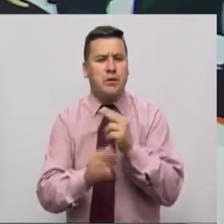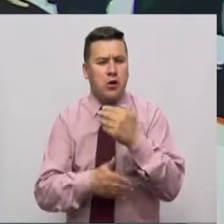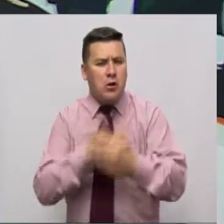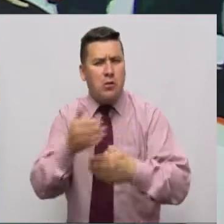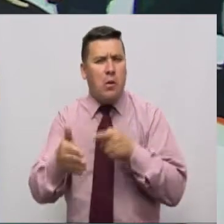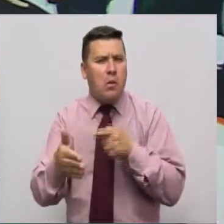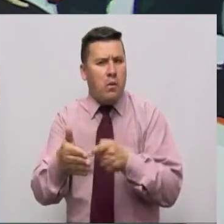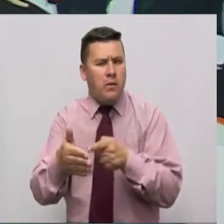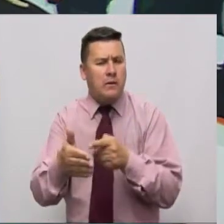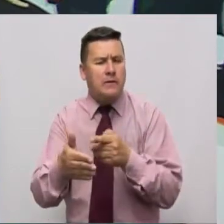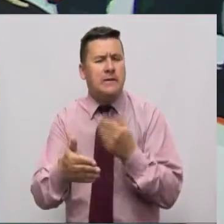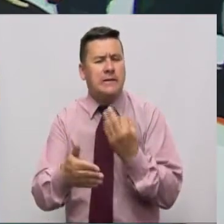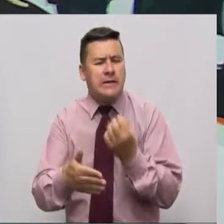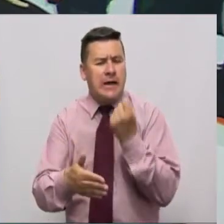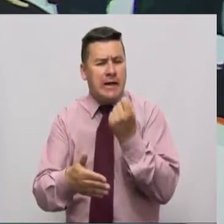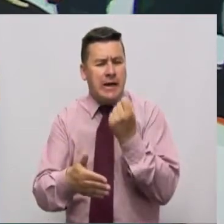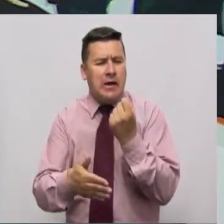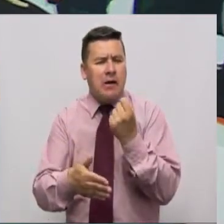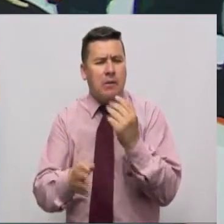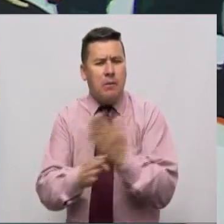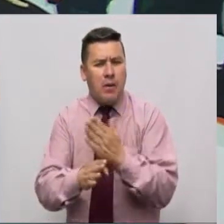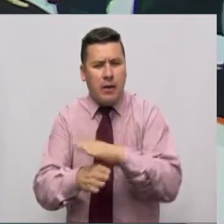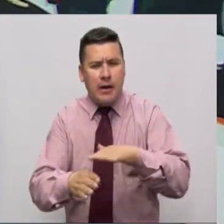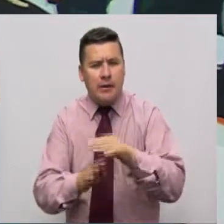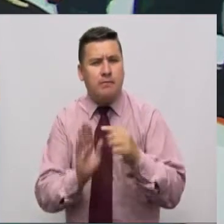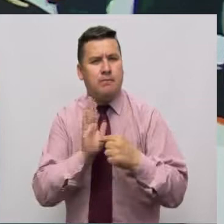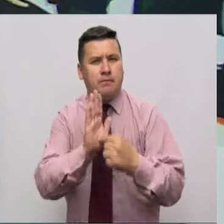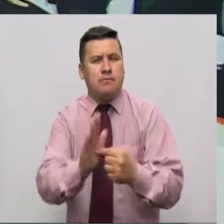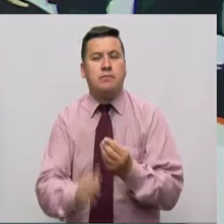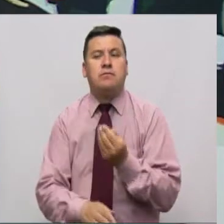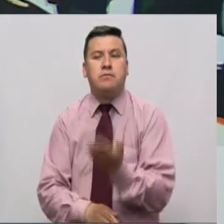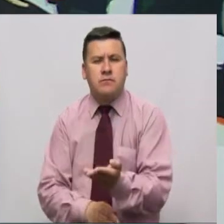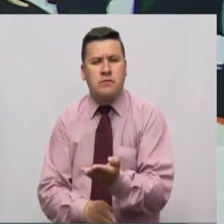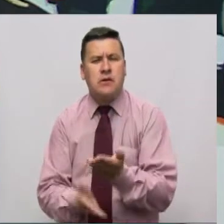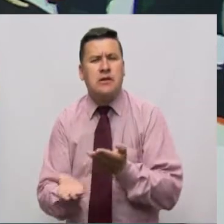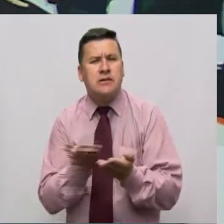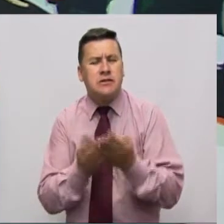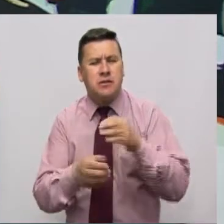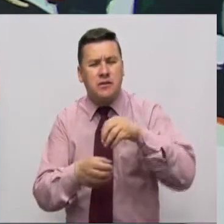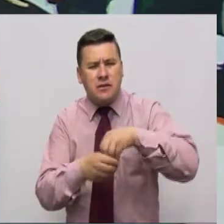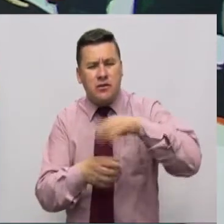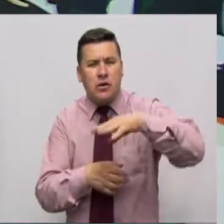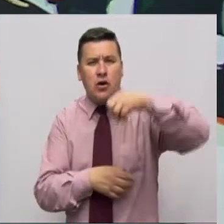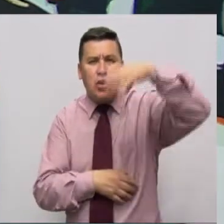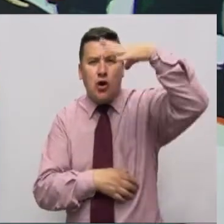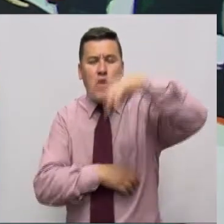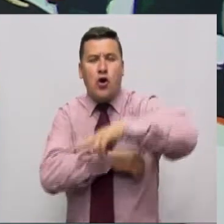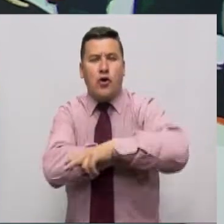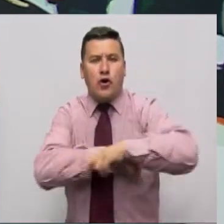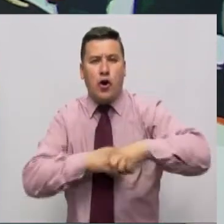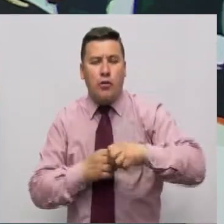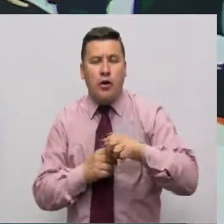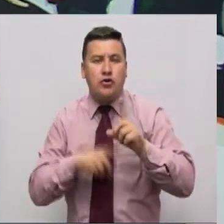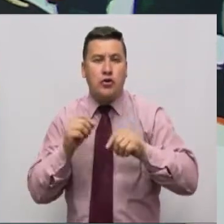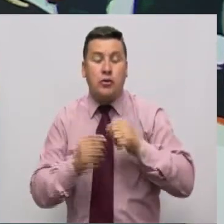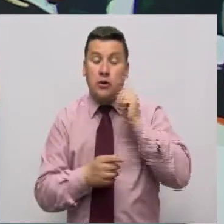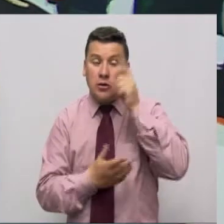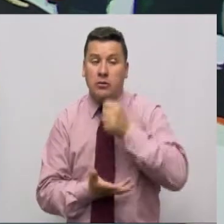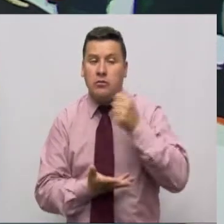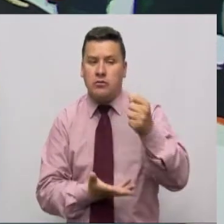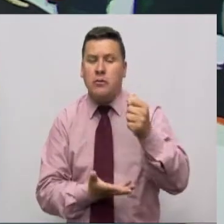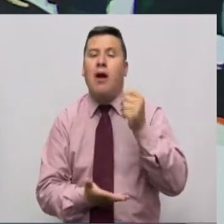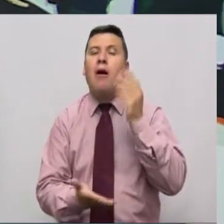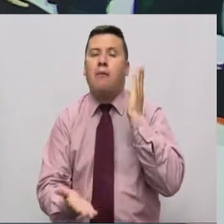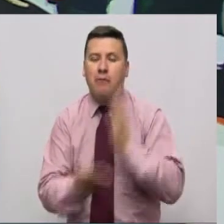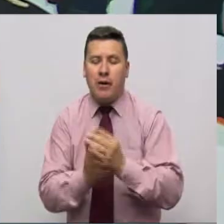de procesos en casos muy sensibles para los colombianos. El cobro de servicio de luz en el que se robaron los